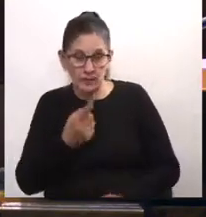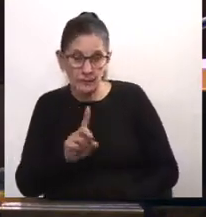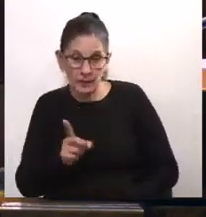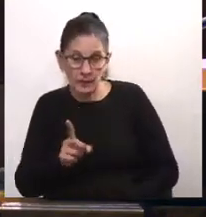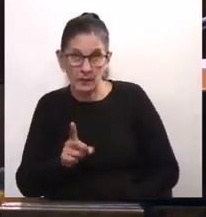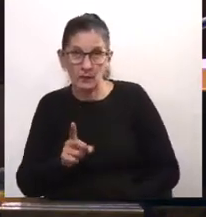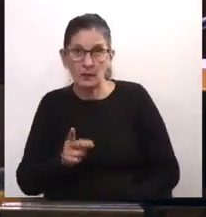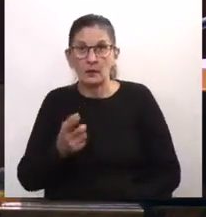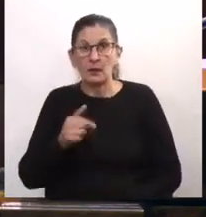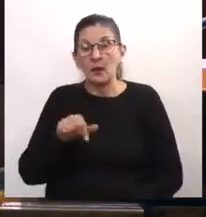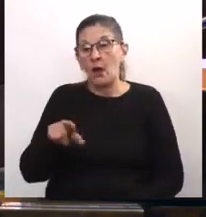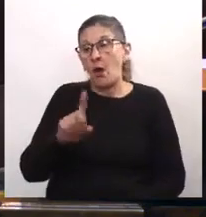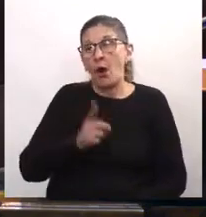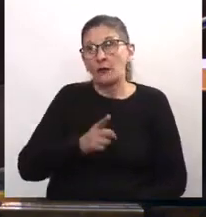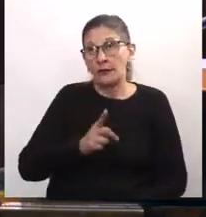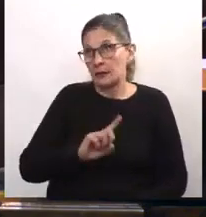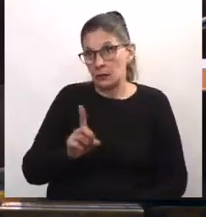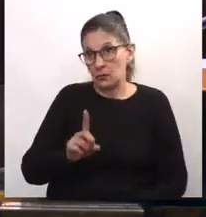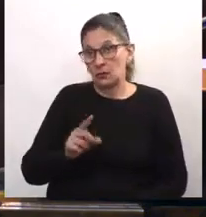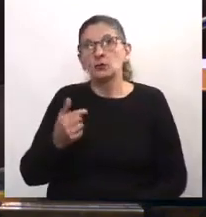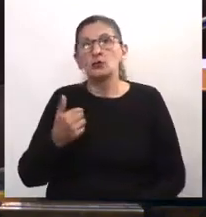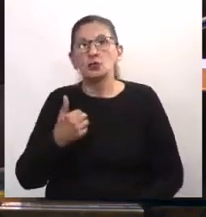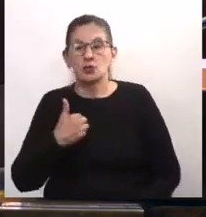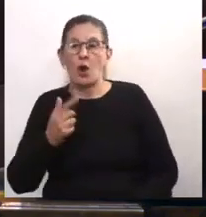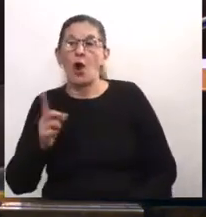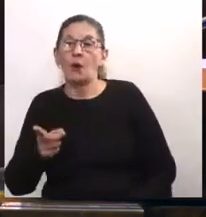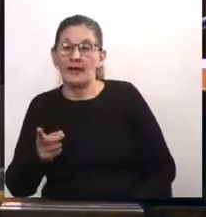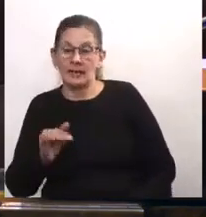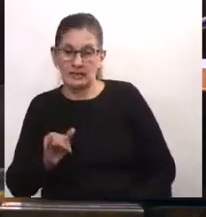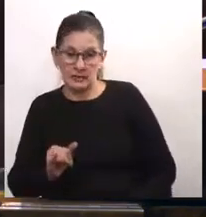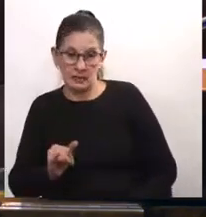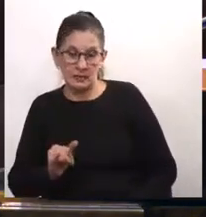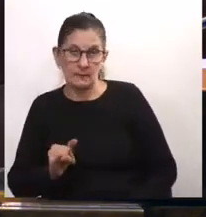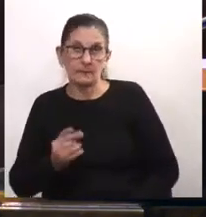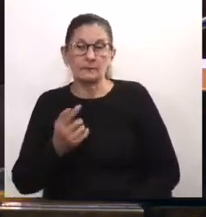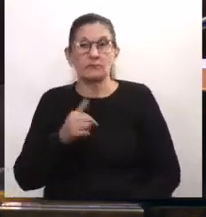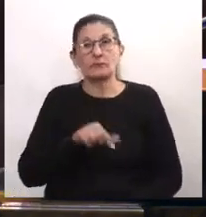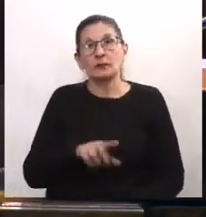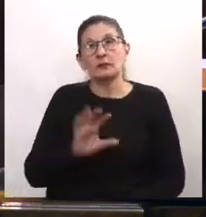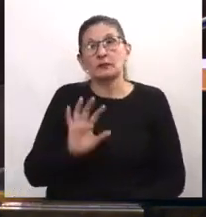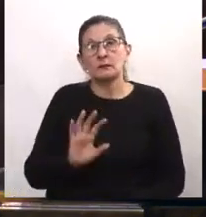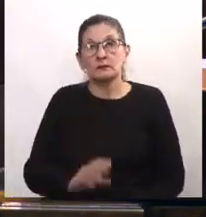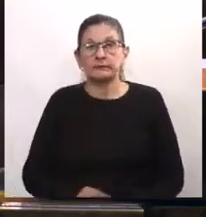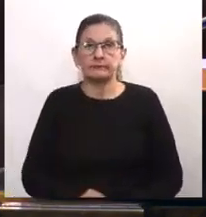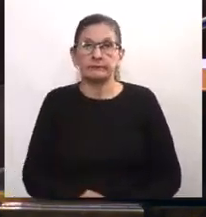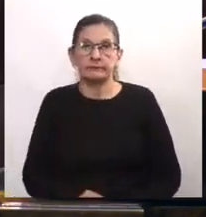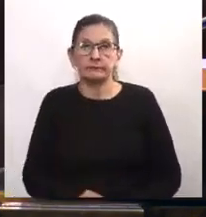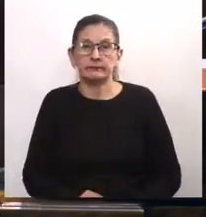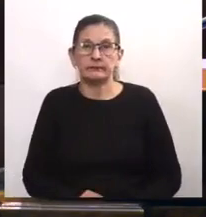texto. Usted cree que obligar no sirve, nosotros creemos que obligar sirve. Eso está bien.